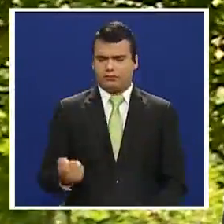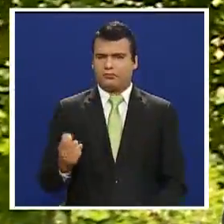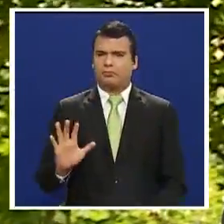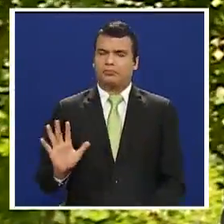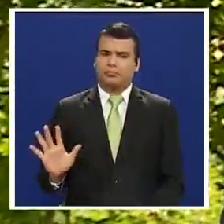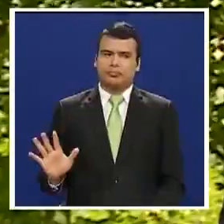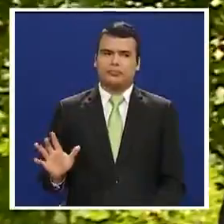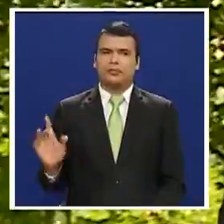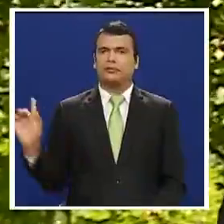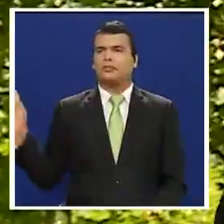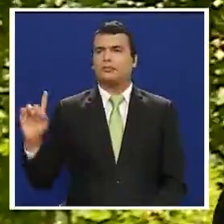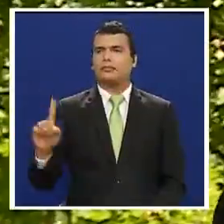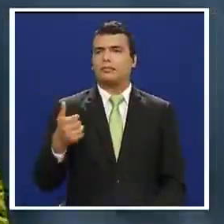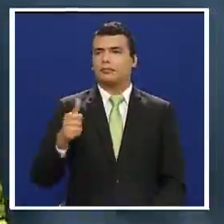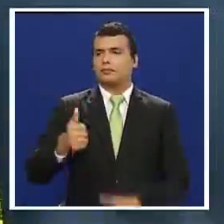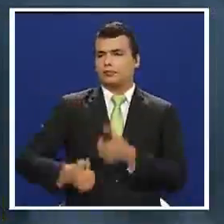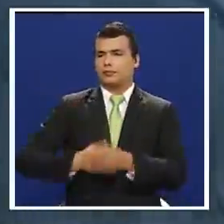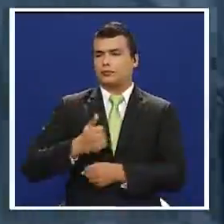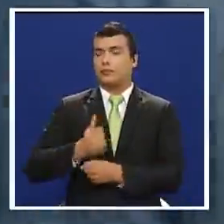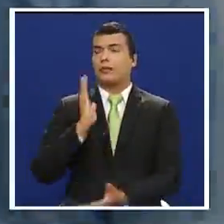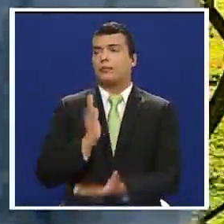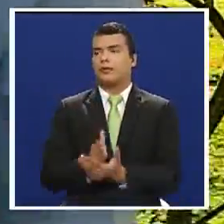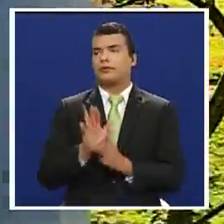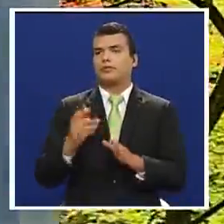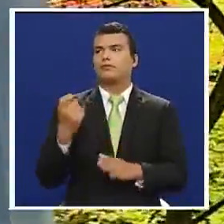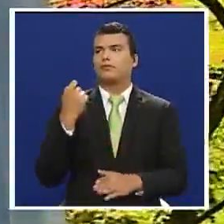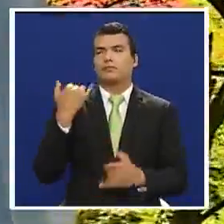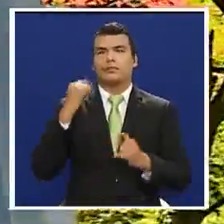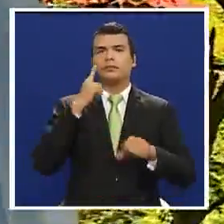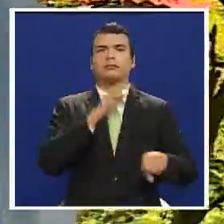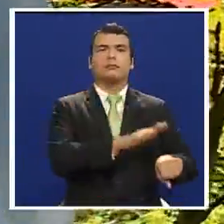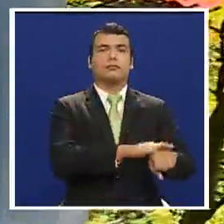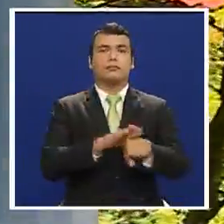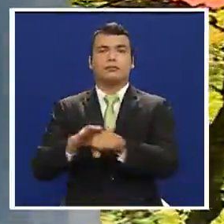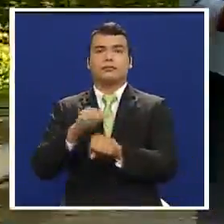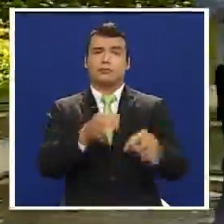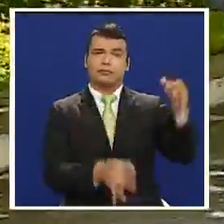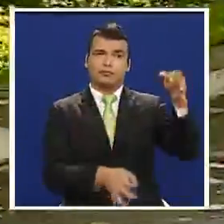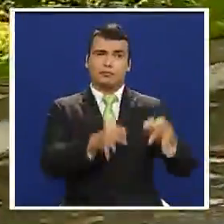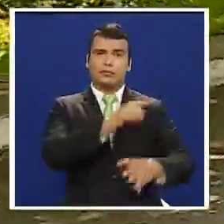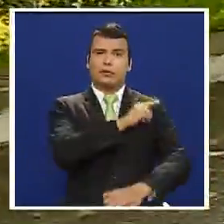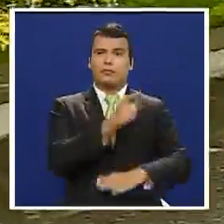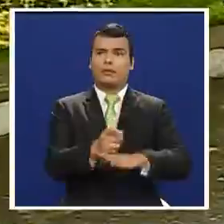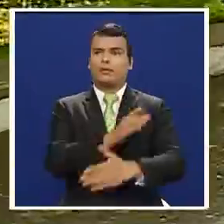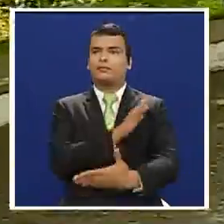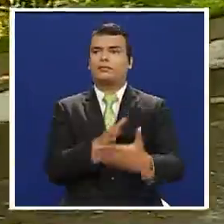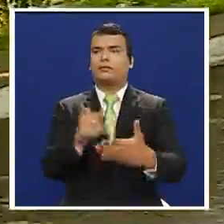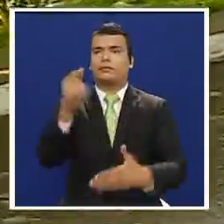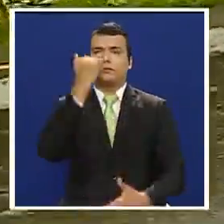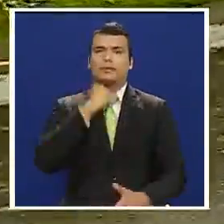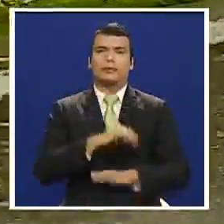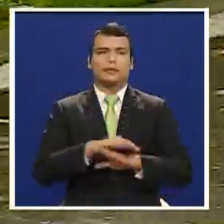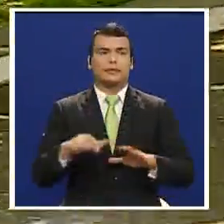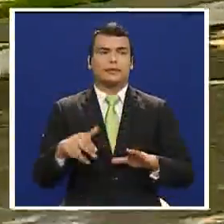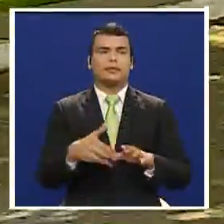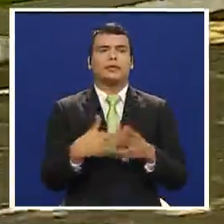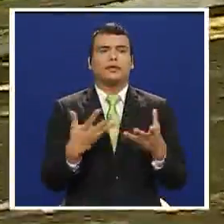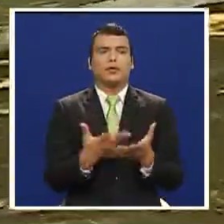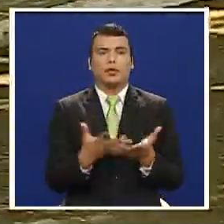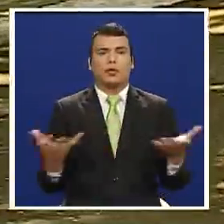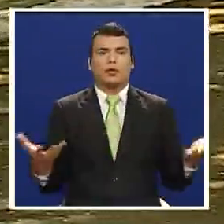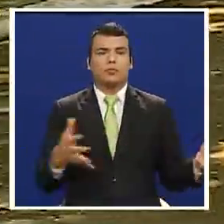por seguir ganando dinero, hicieron negocios con el capo del narcotráfico, Iván Urdinola, y allí fue Troya. Los ojos de las autoridades se centraron